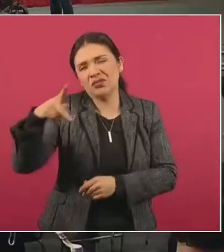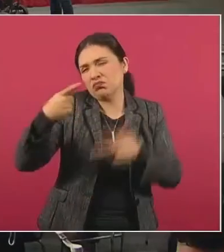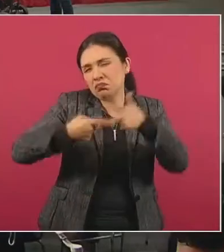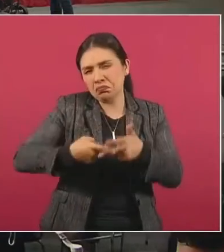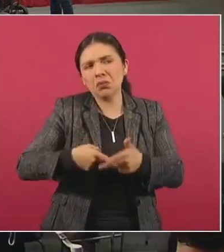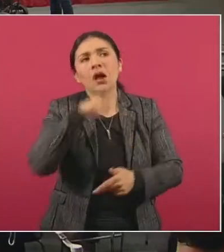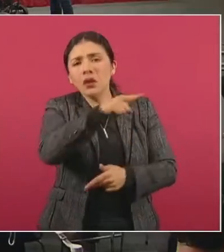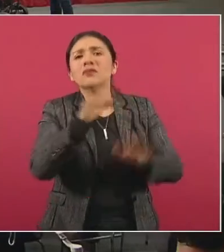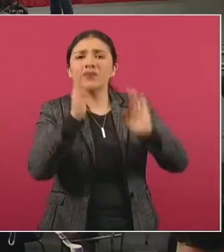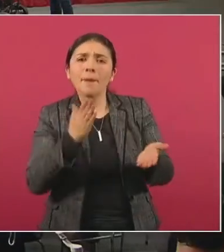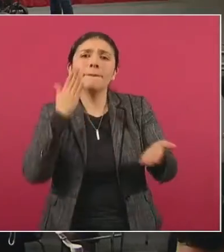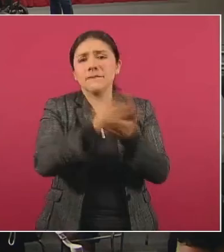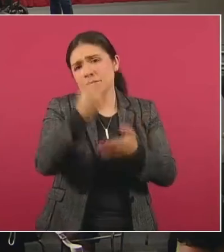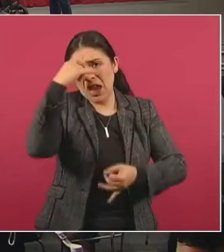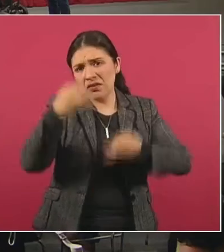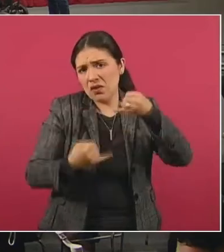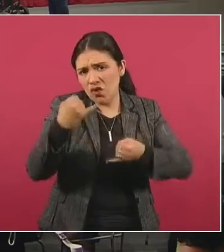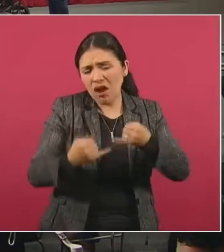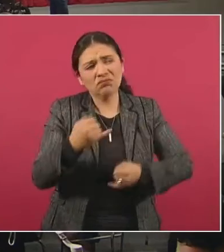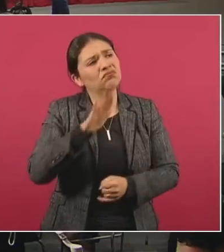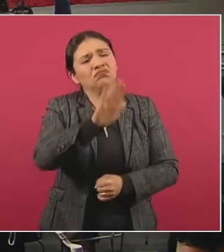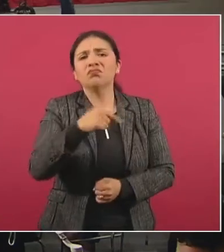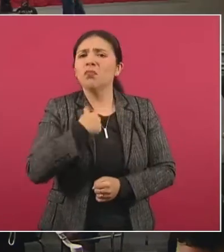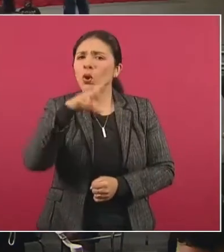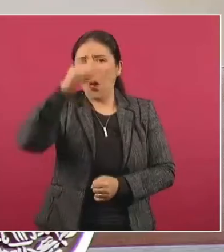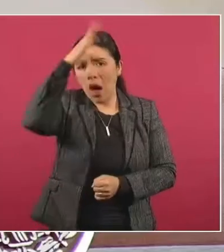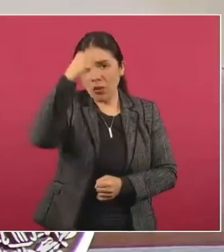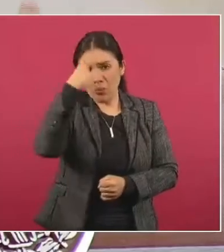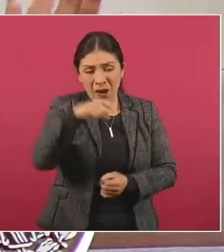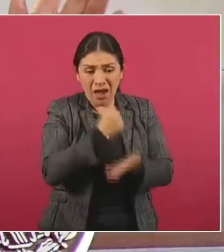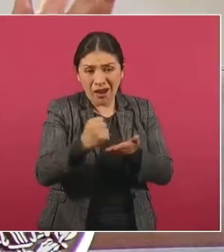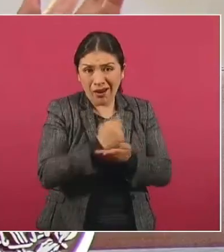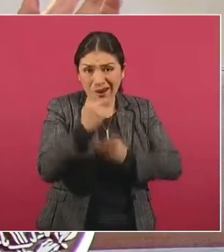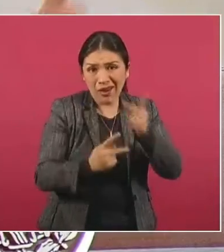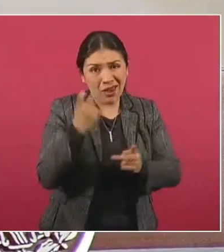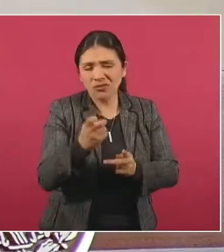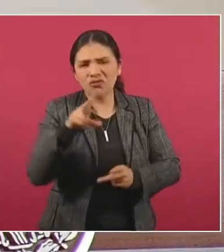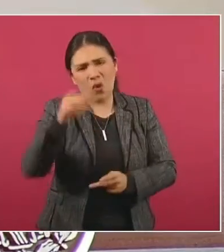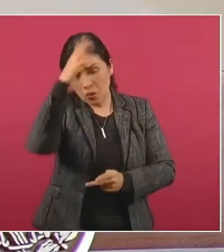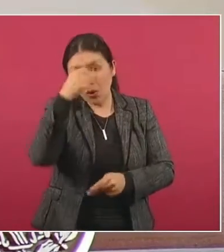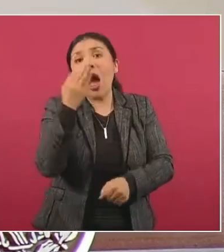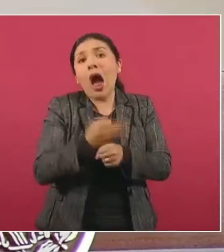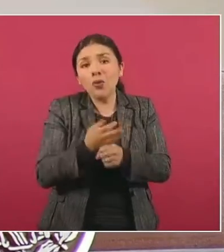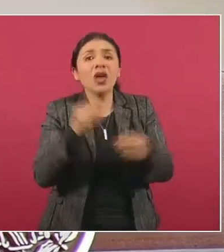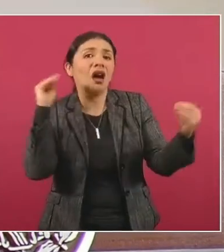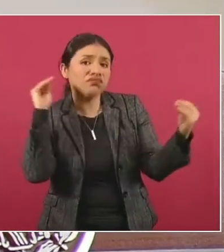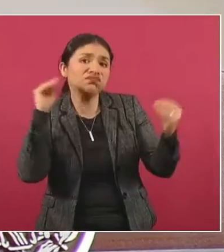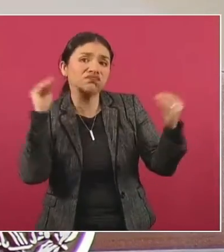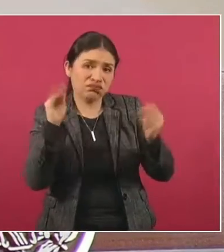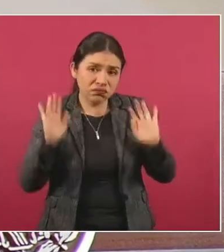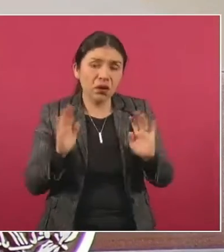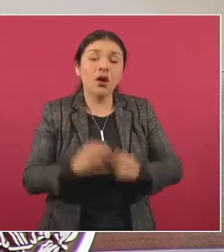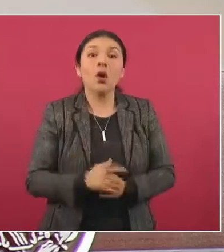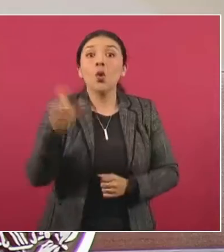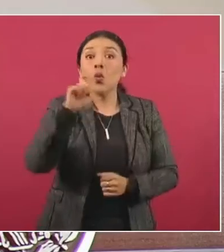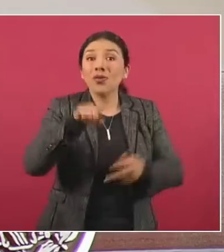Él se fue a tribunales a decir que no estaba de acuerdo con la determinación del crédito y ahorita se está litigando. Muchas veces cuando